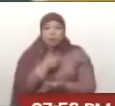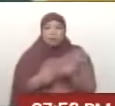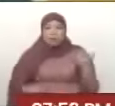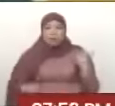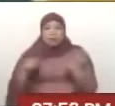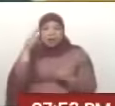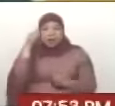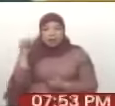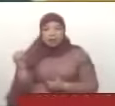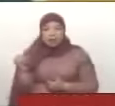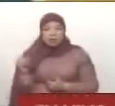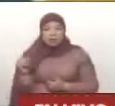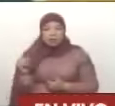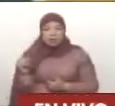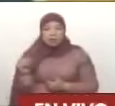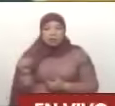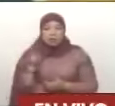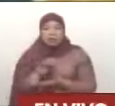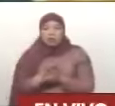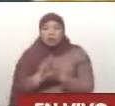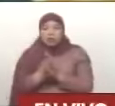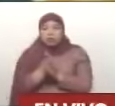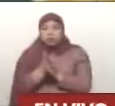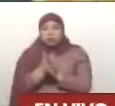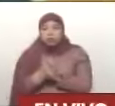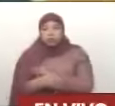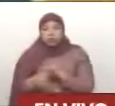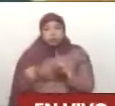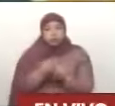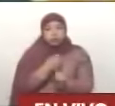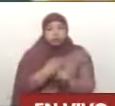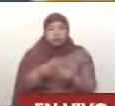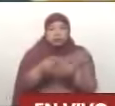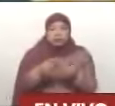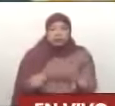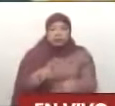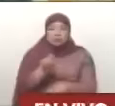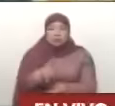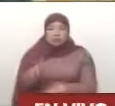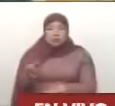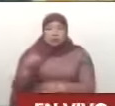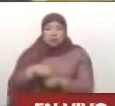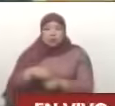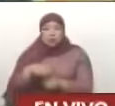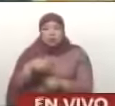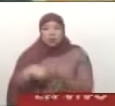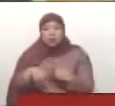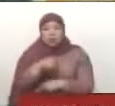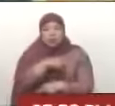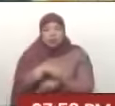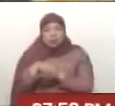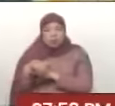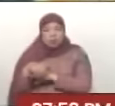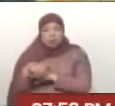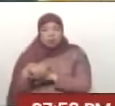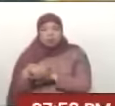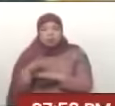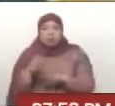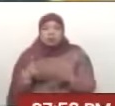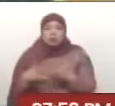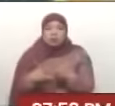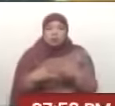Haití ha sido descuartizada, martirizada por el intervencionismo estadounidense,